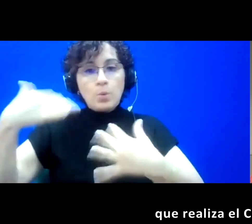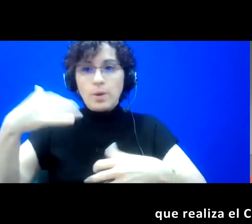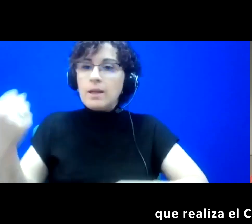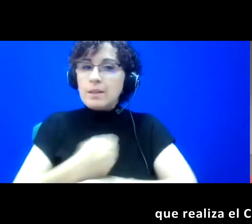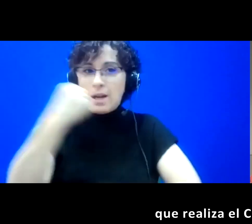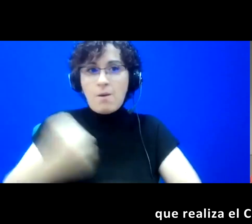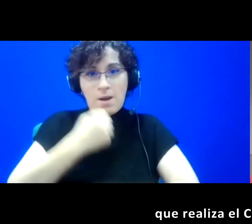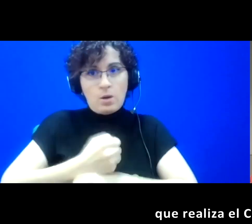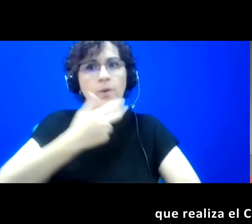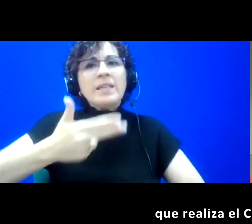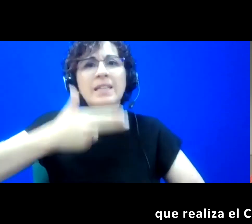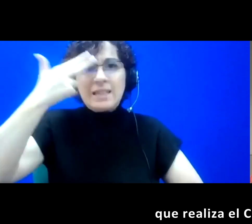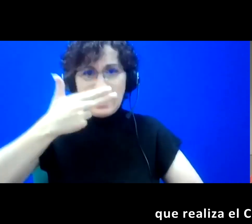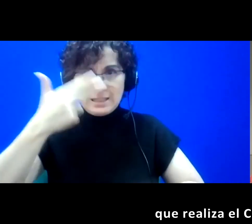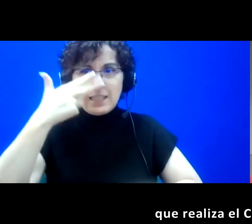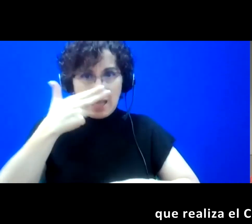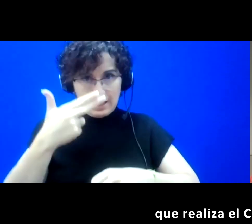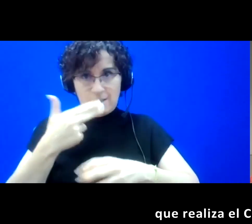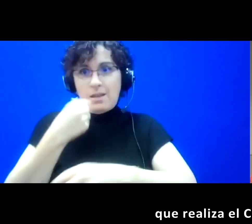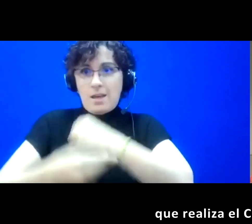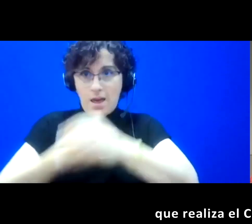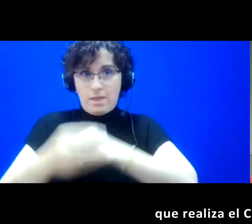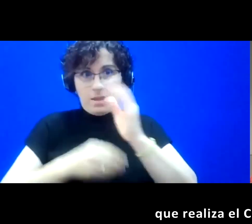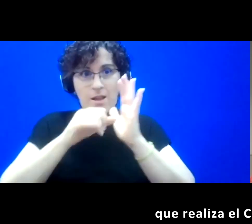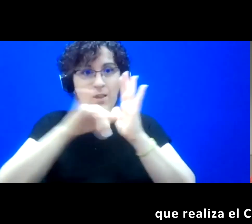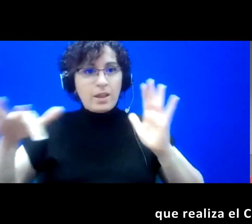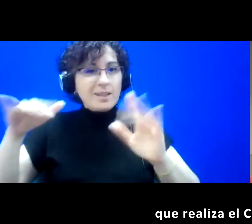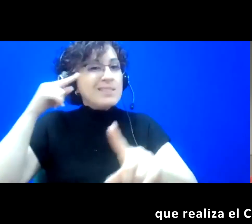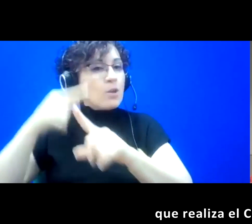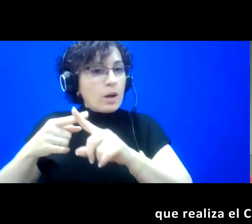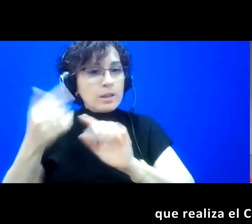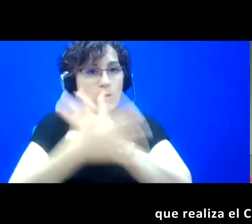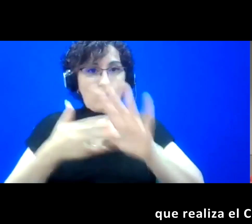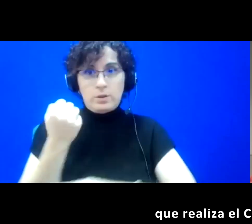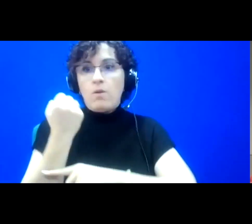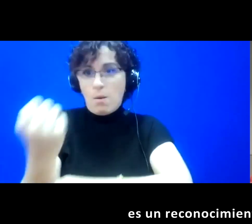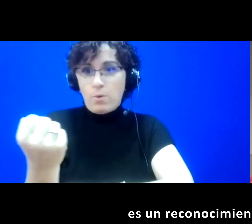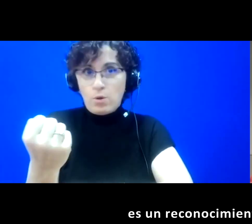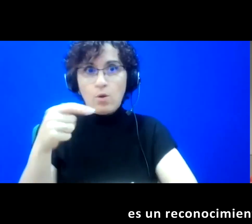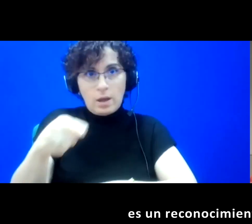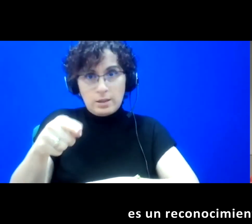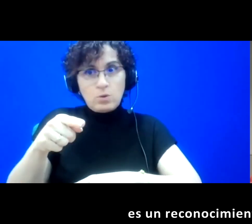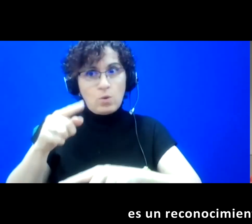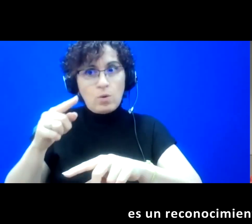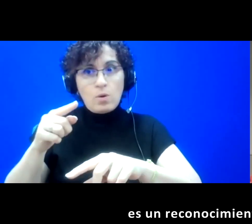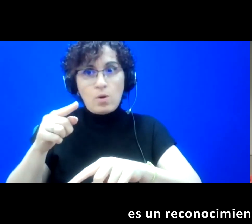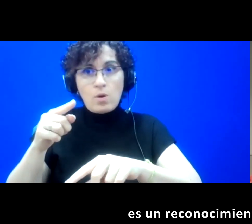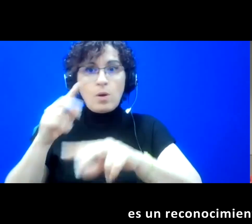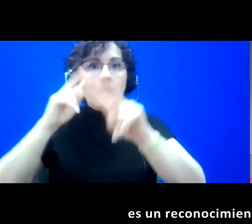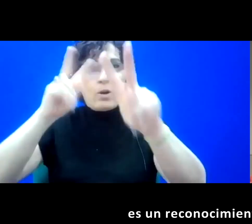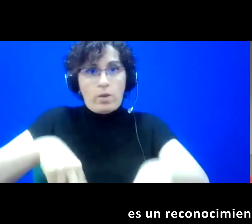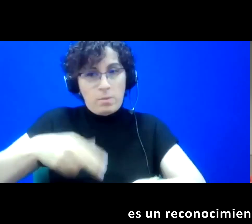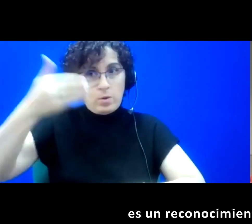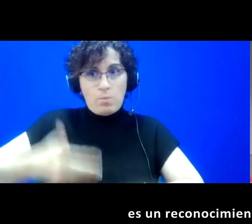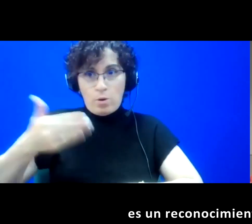realiza el CENELSE en apoyo de la lengua de signos española. Es un reconocimiento importantísimo